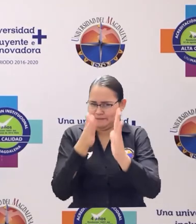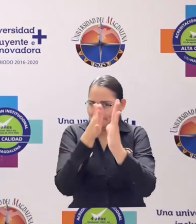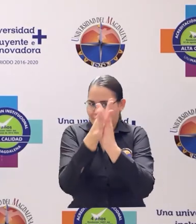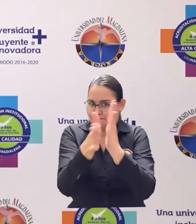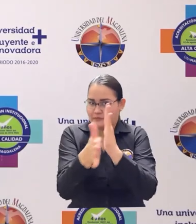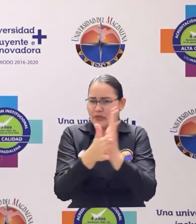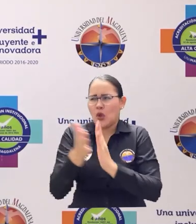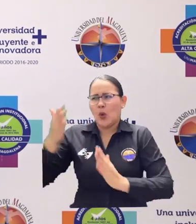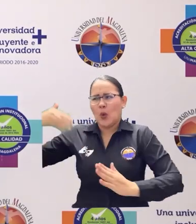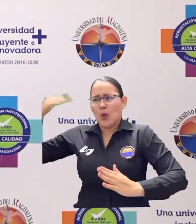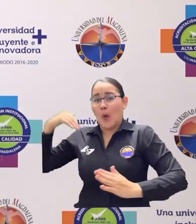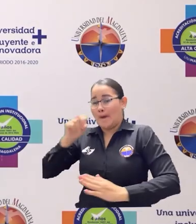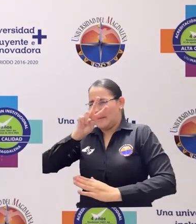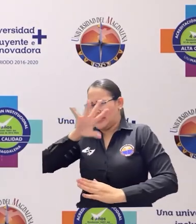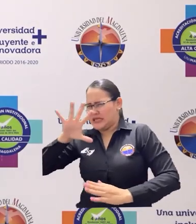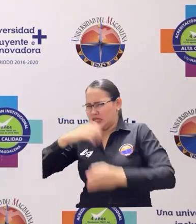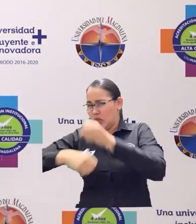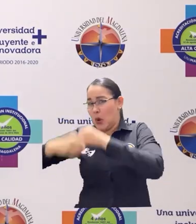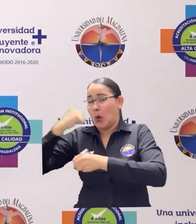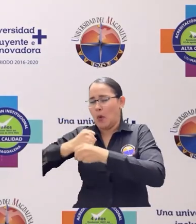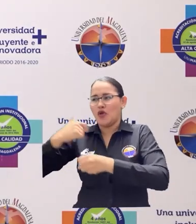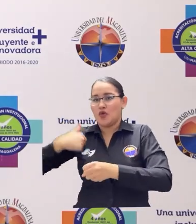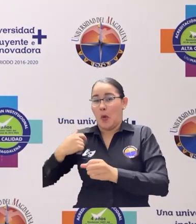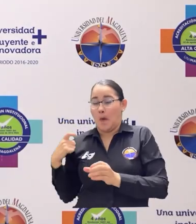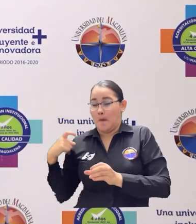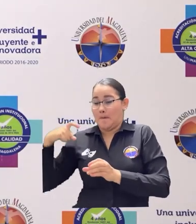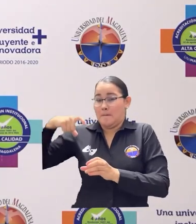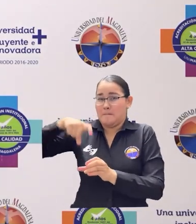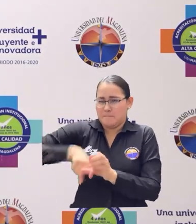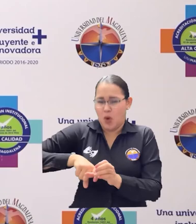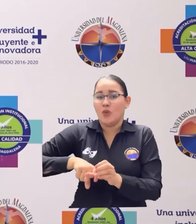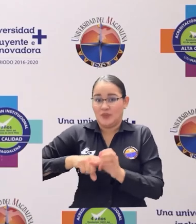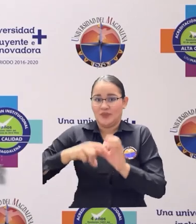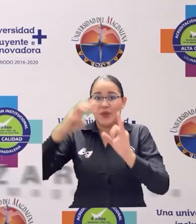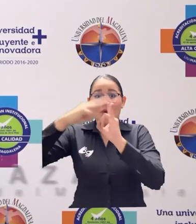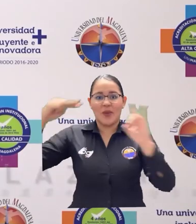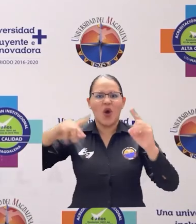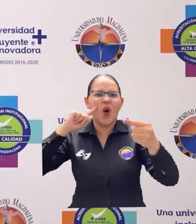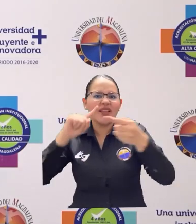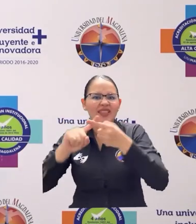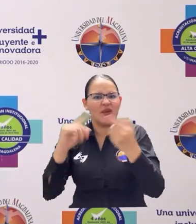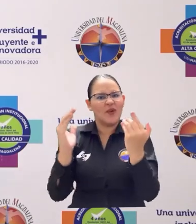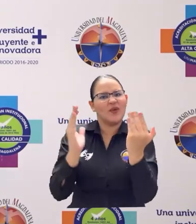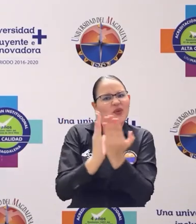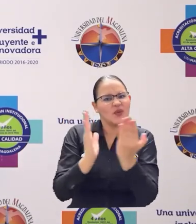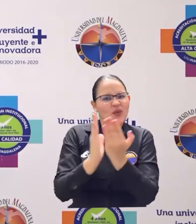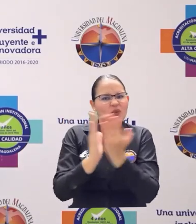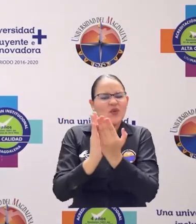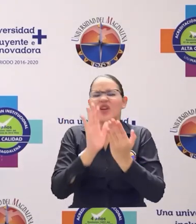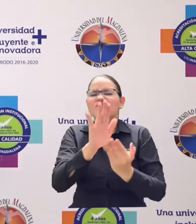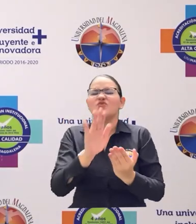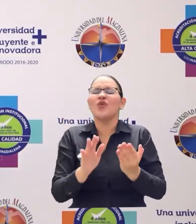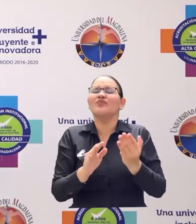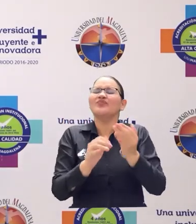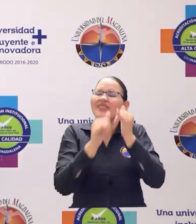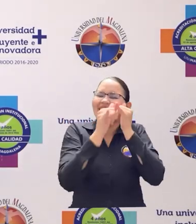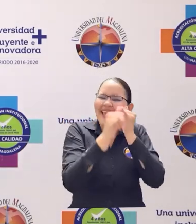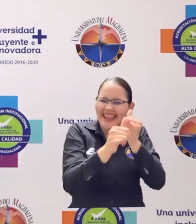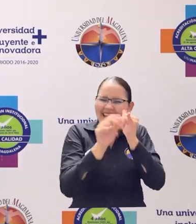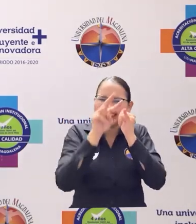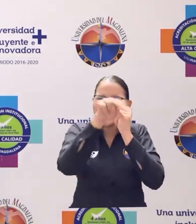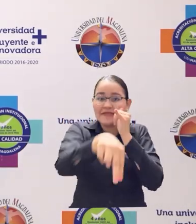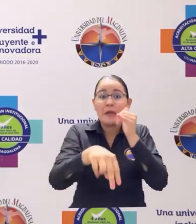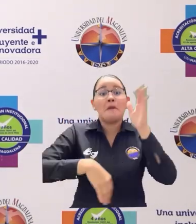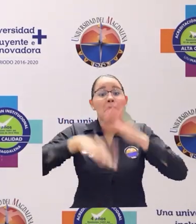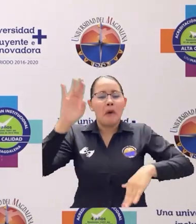años, yo ingresé a esta universidad también a cursar mi pregrado, lleno de sueños, de ilusiones, a convertirme en ingeniero civil para procurar,